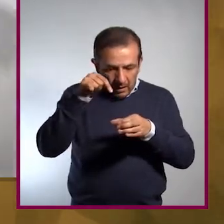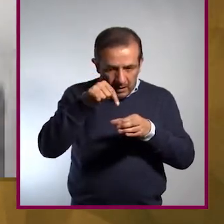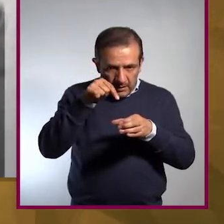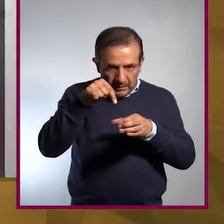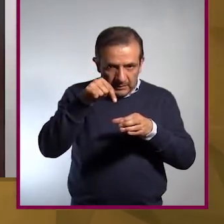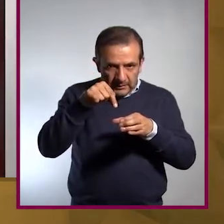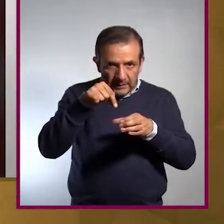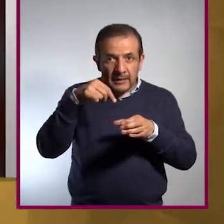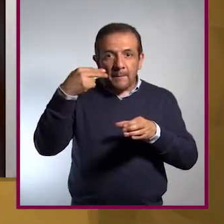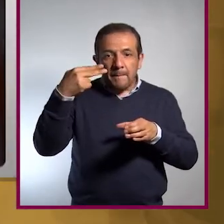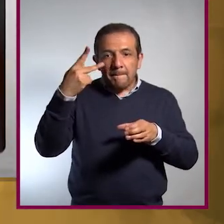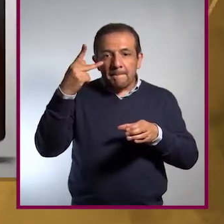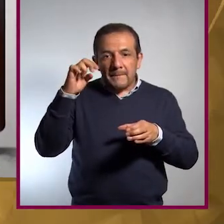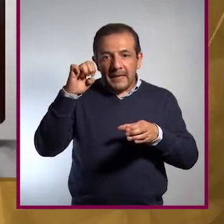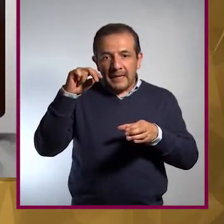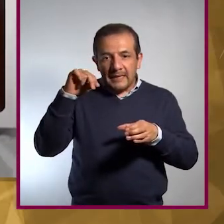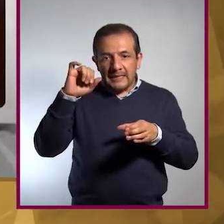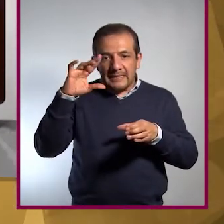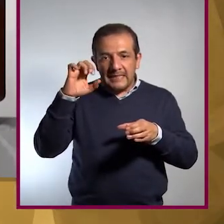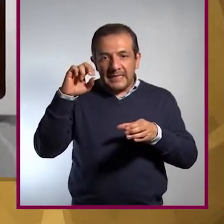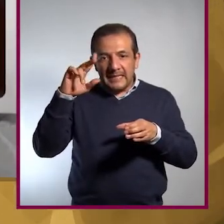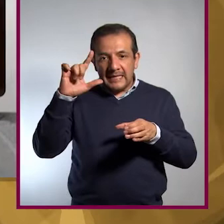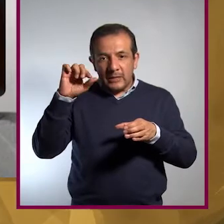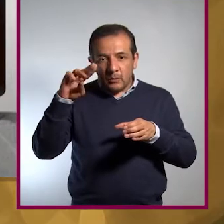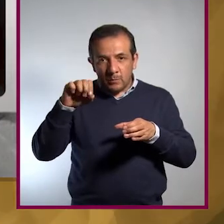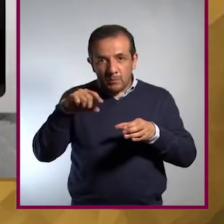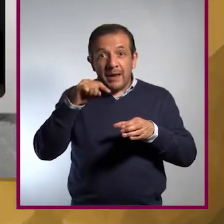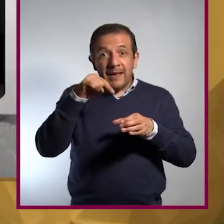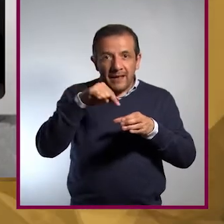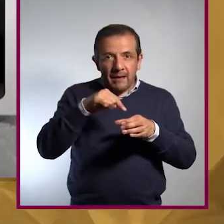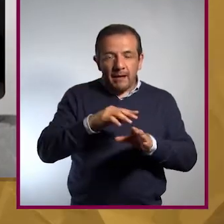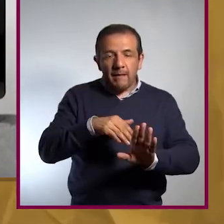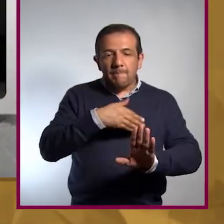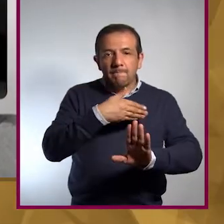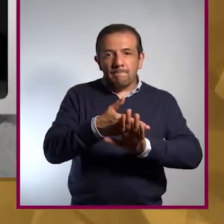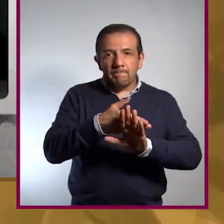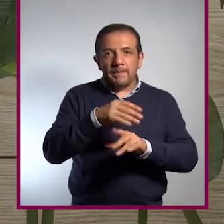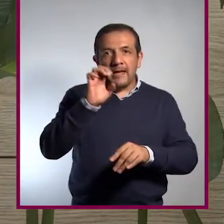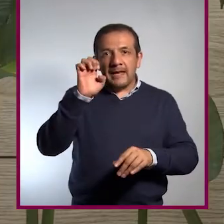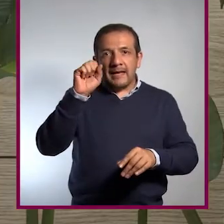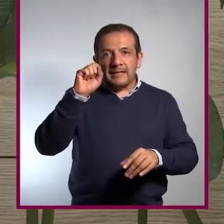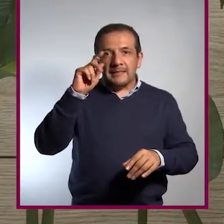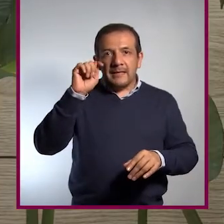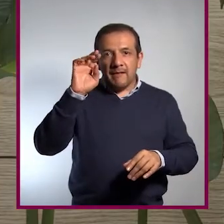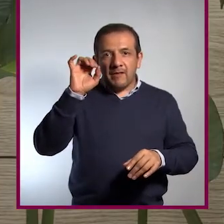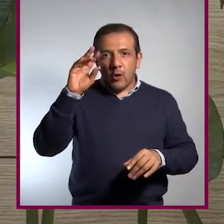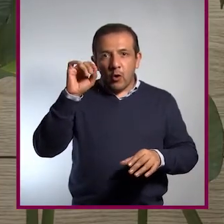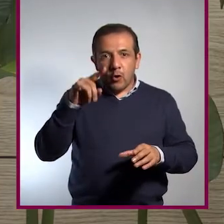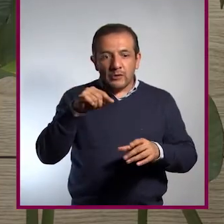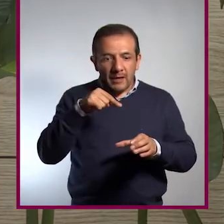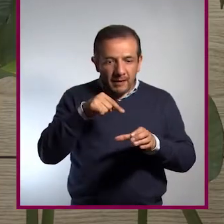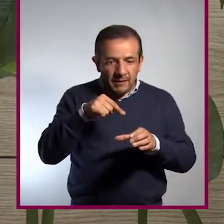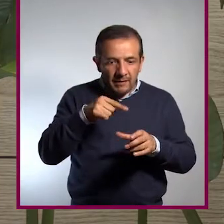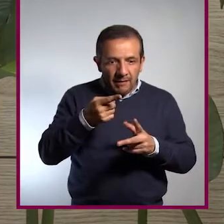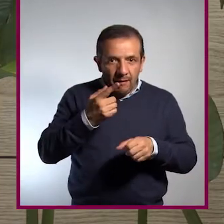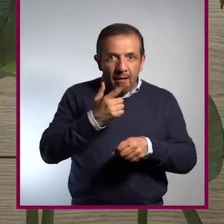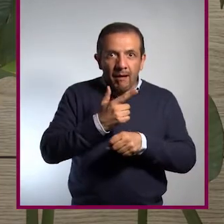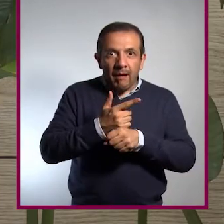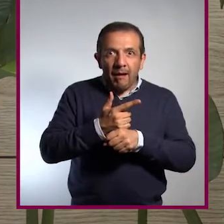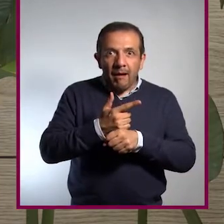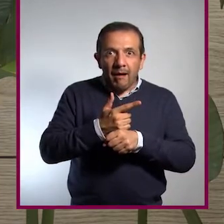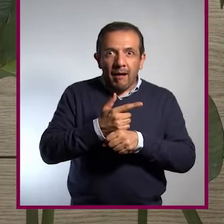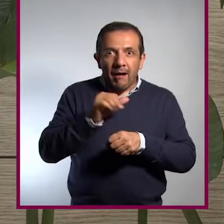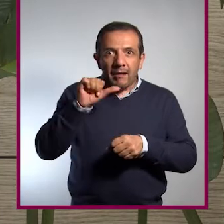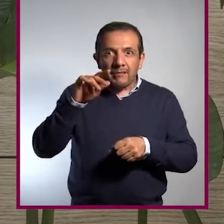que aquel hongo de Penicillium mataba a las bacterias Staphylococcus. Y así se descubrió el primer